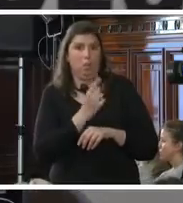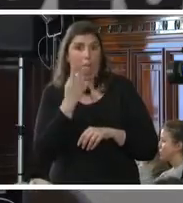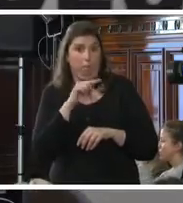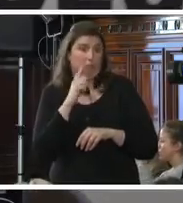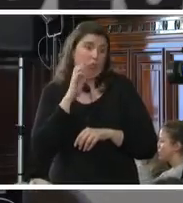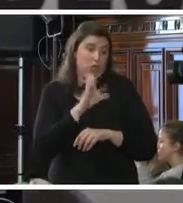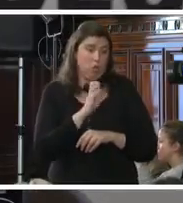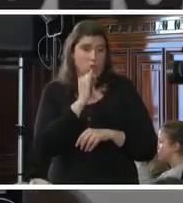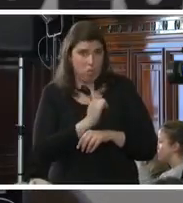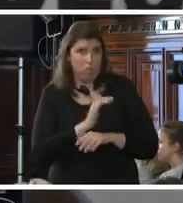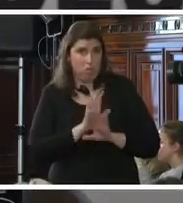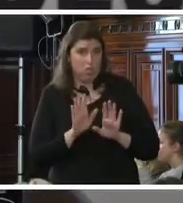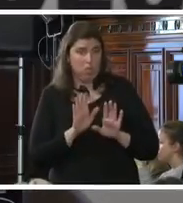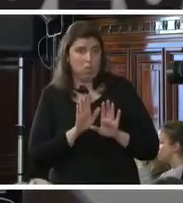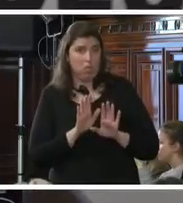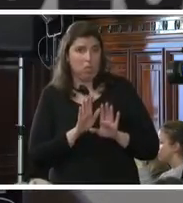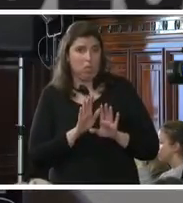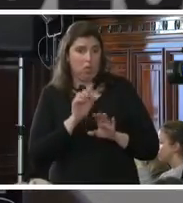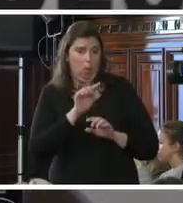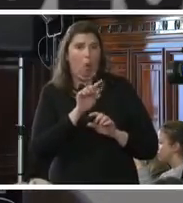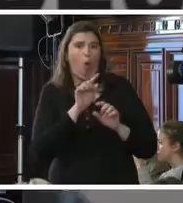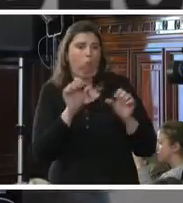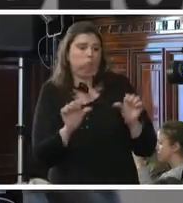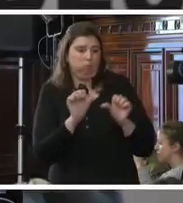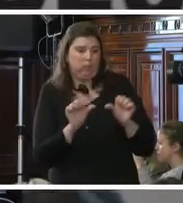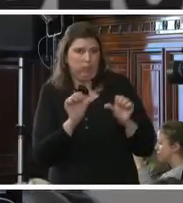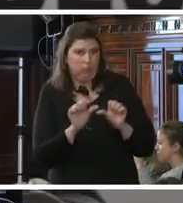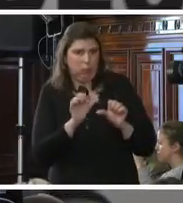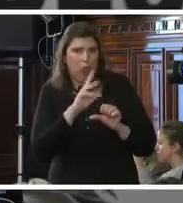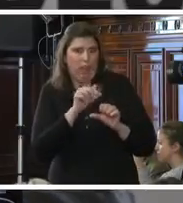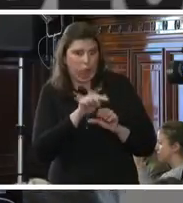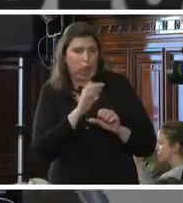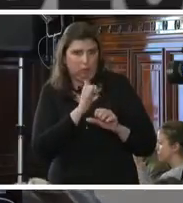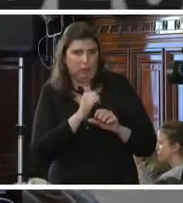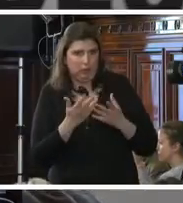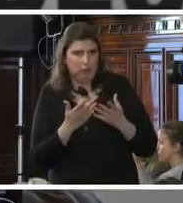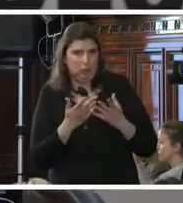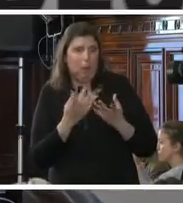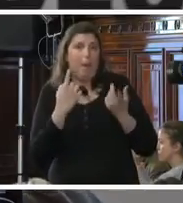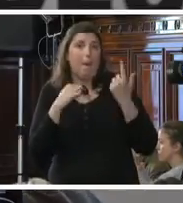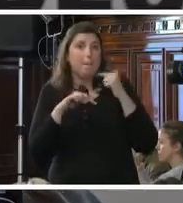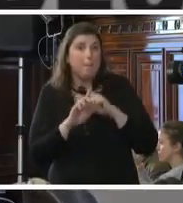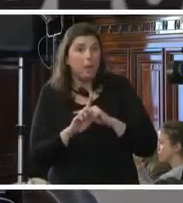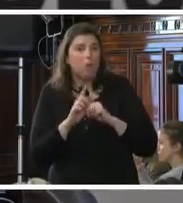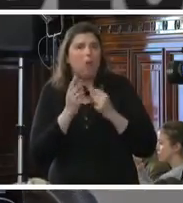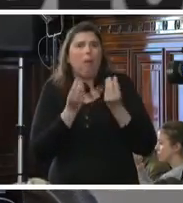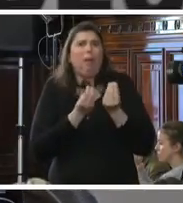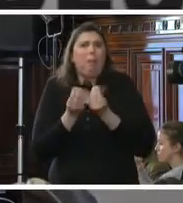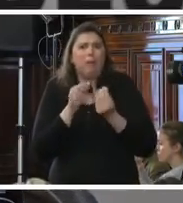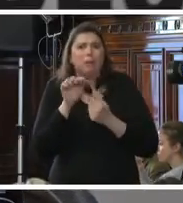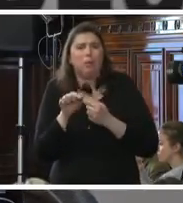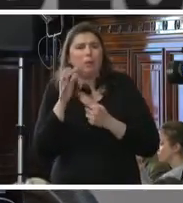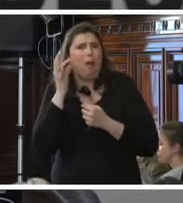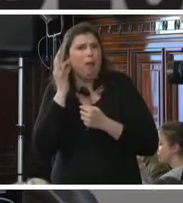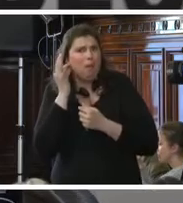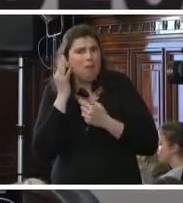violación como hecho delictivo, sino lo que constituye para esta víctima